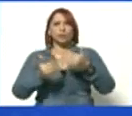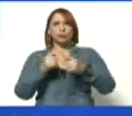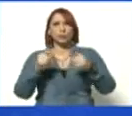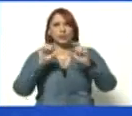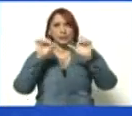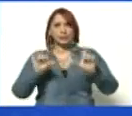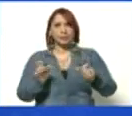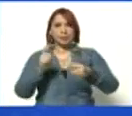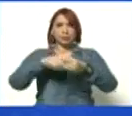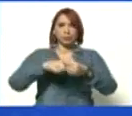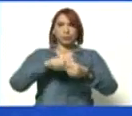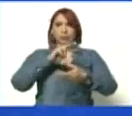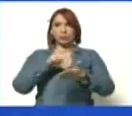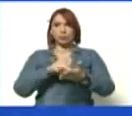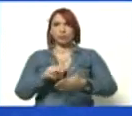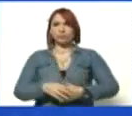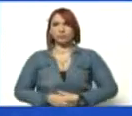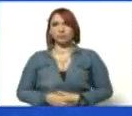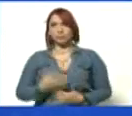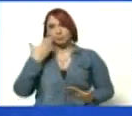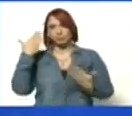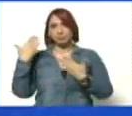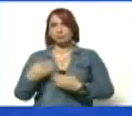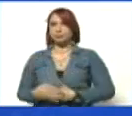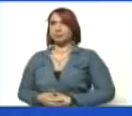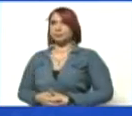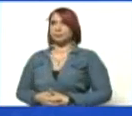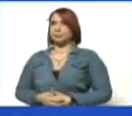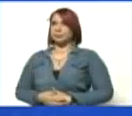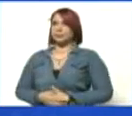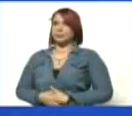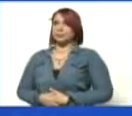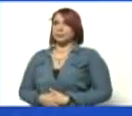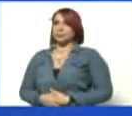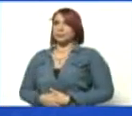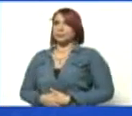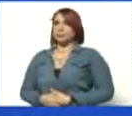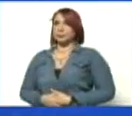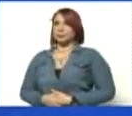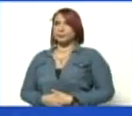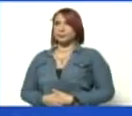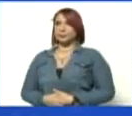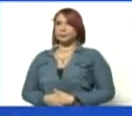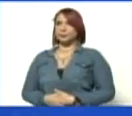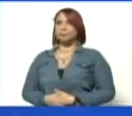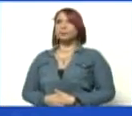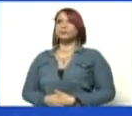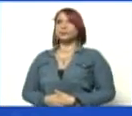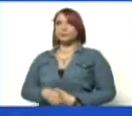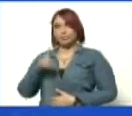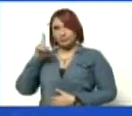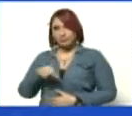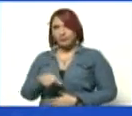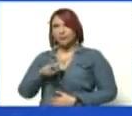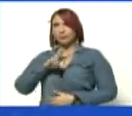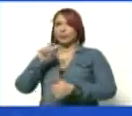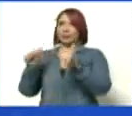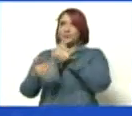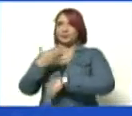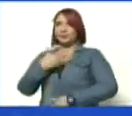Sistema Nacional de Ingreso. Adelante, Juliet. FBEN, quien quiere dirigirle, vicepresidenta, unas